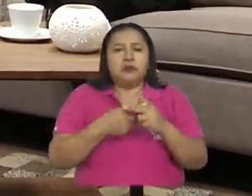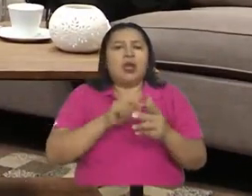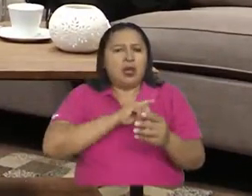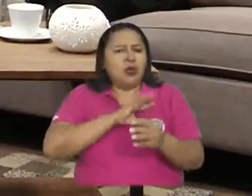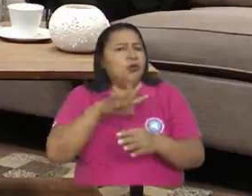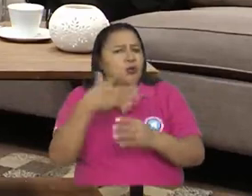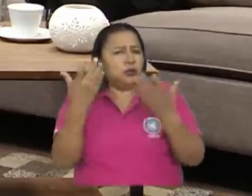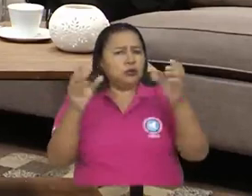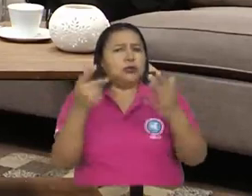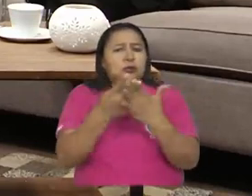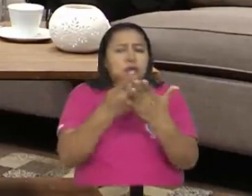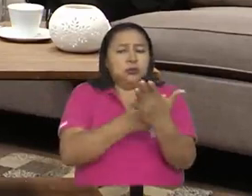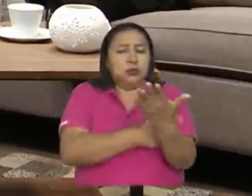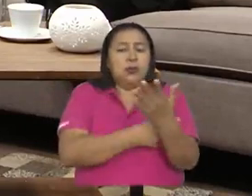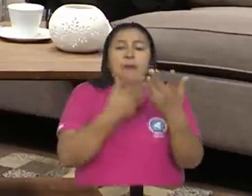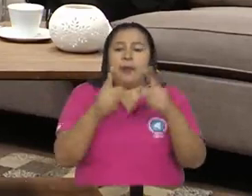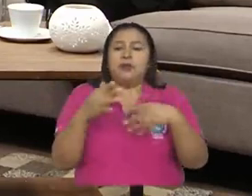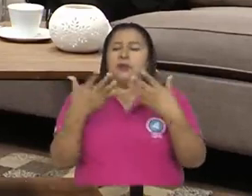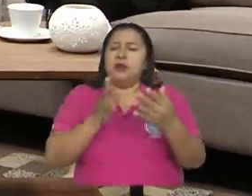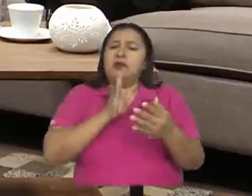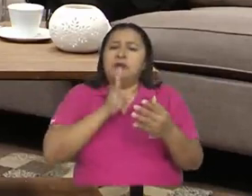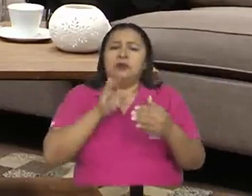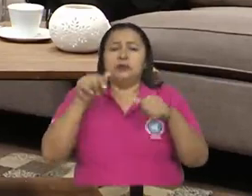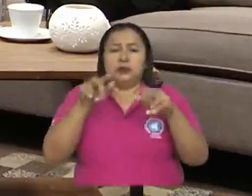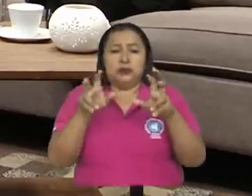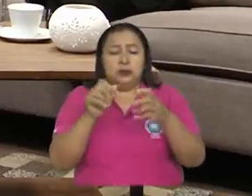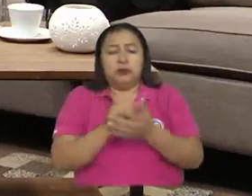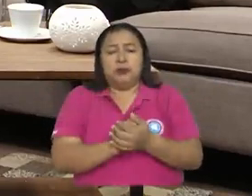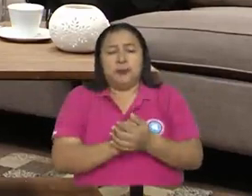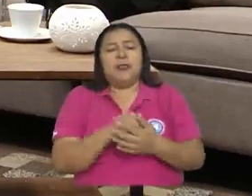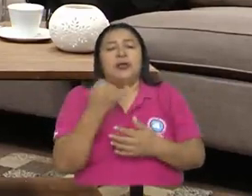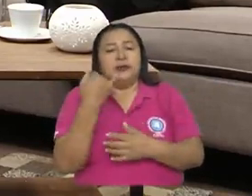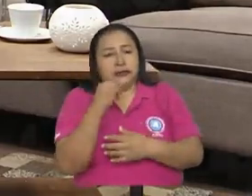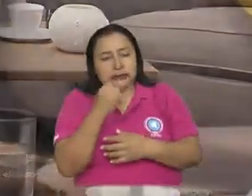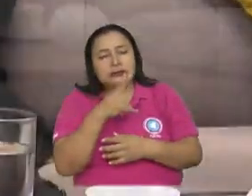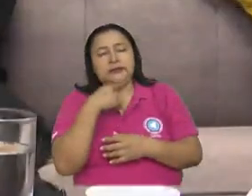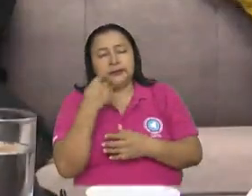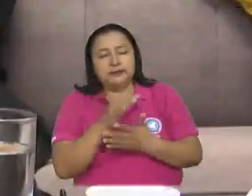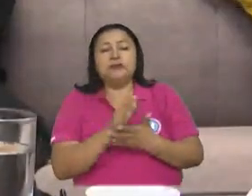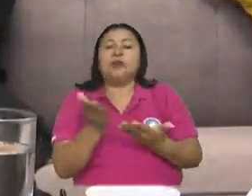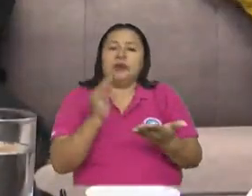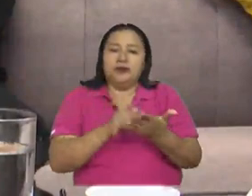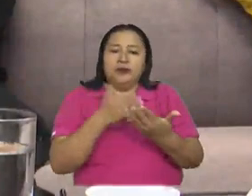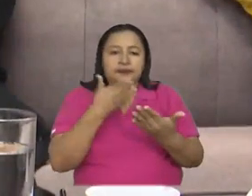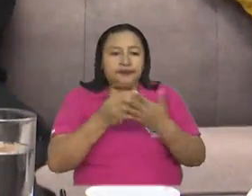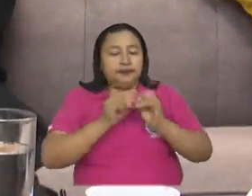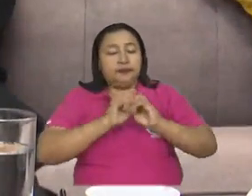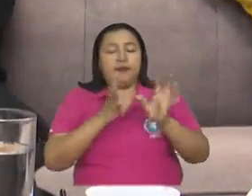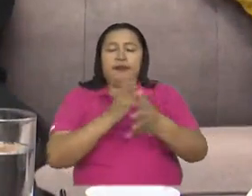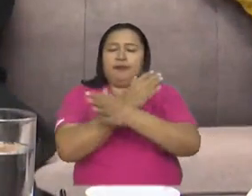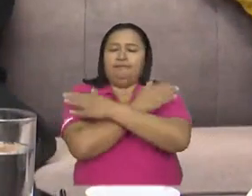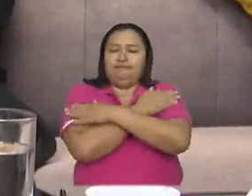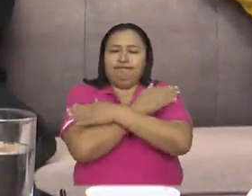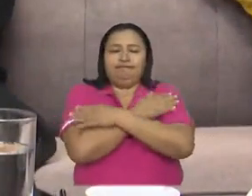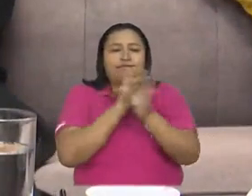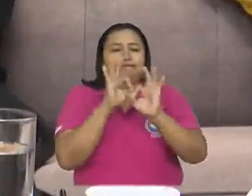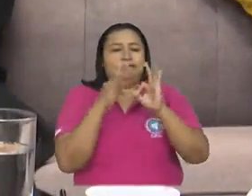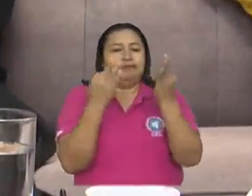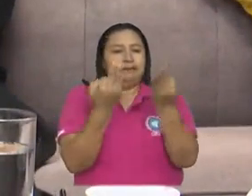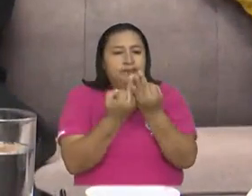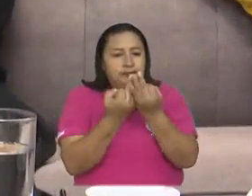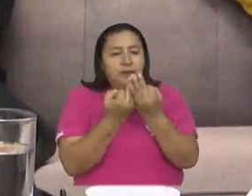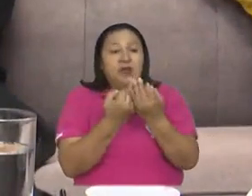que también se van a entramar otros proyectos en torno a él. Así es, así es. Bueno, buenos días nuevamente, un abrazo a las familias y feliz año